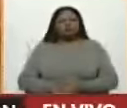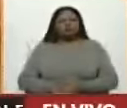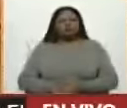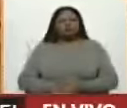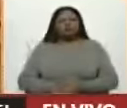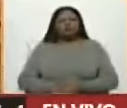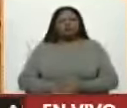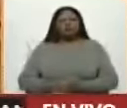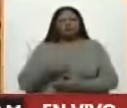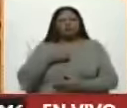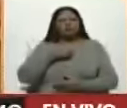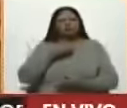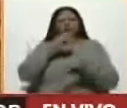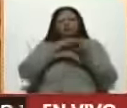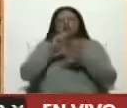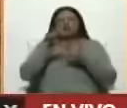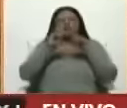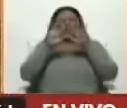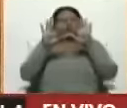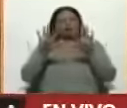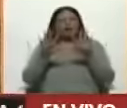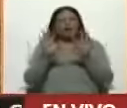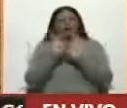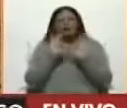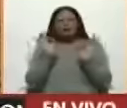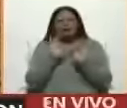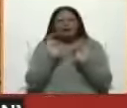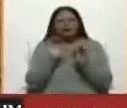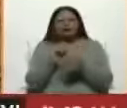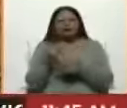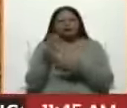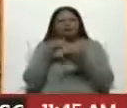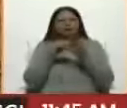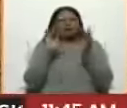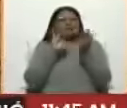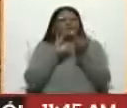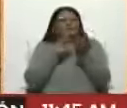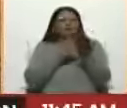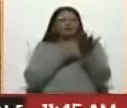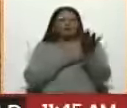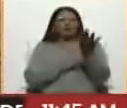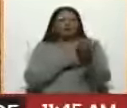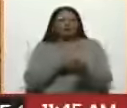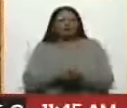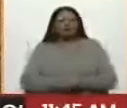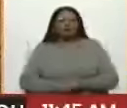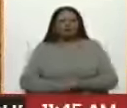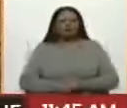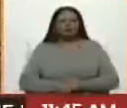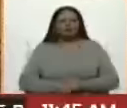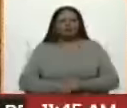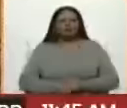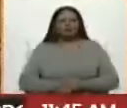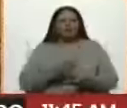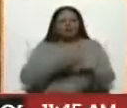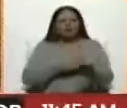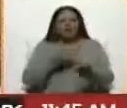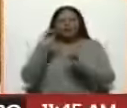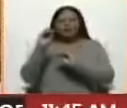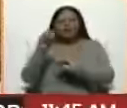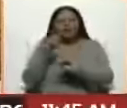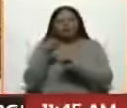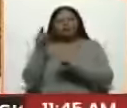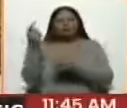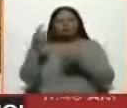Entonces yo no puedo poner en mi 1x10 a nadie que yo no haya contactado previamente para decirle que va a estar en mi